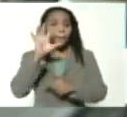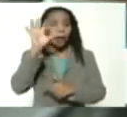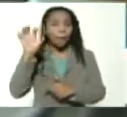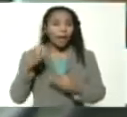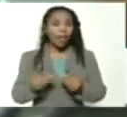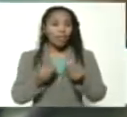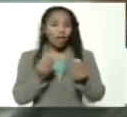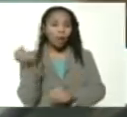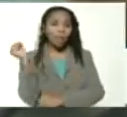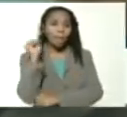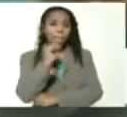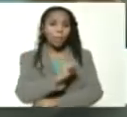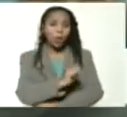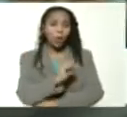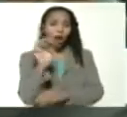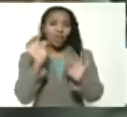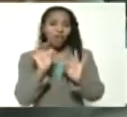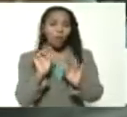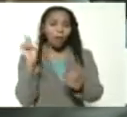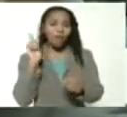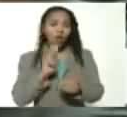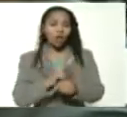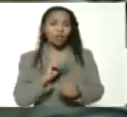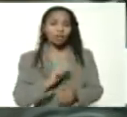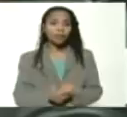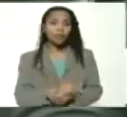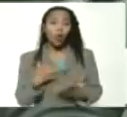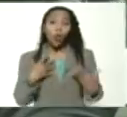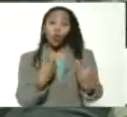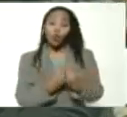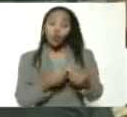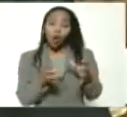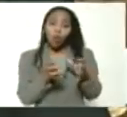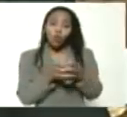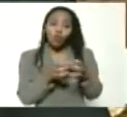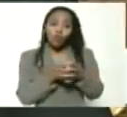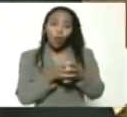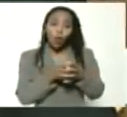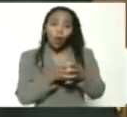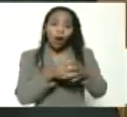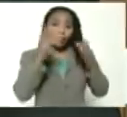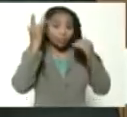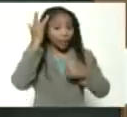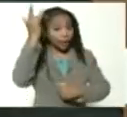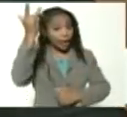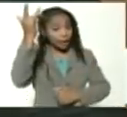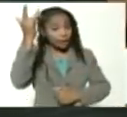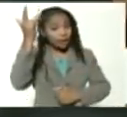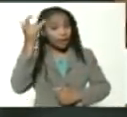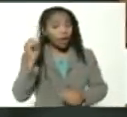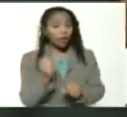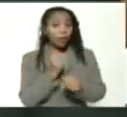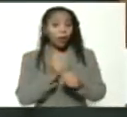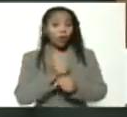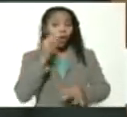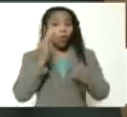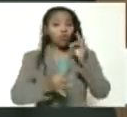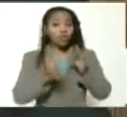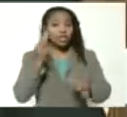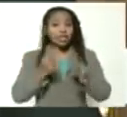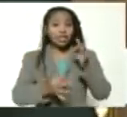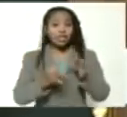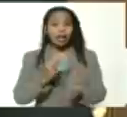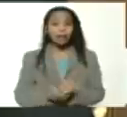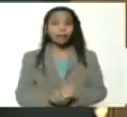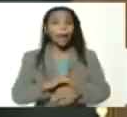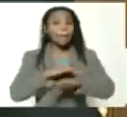propiciar un derrocamiento por la vía violenta. Junto a los cuerpos de inteligencia, los órganos auxiliares de justicia,